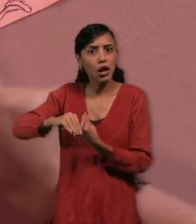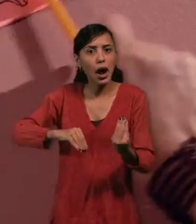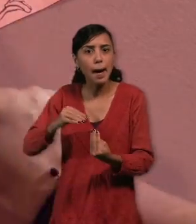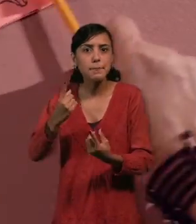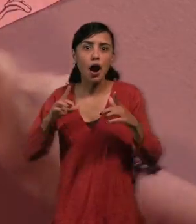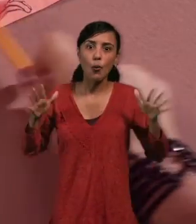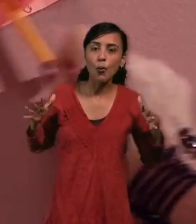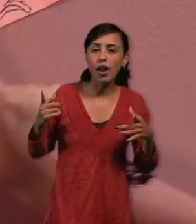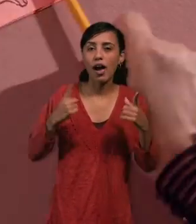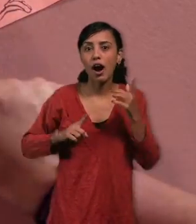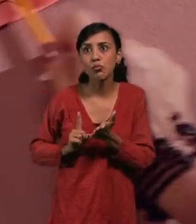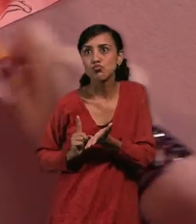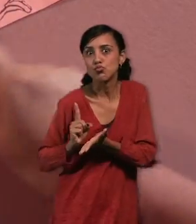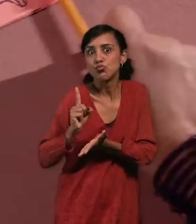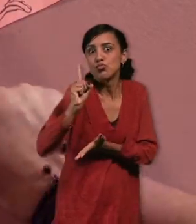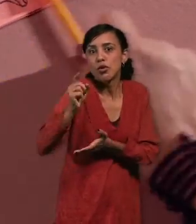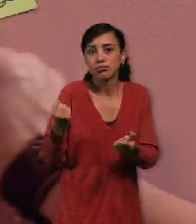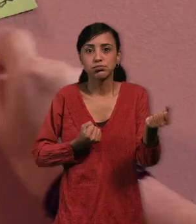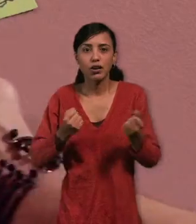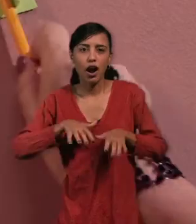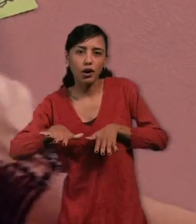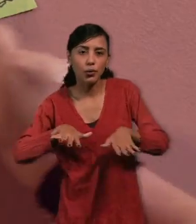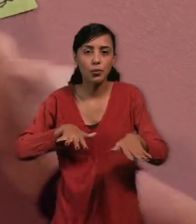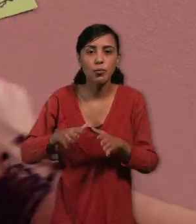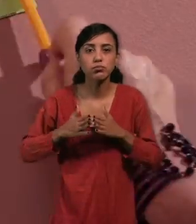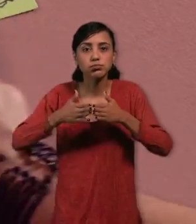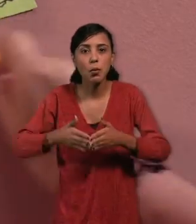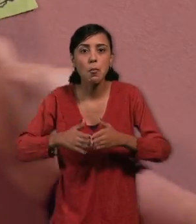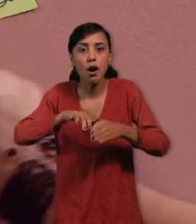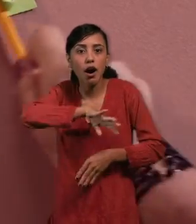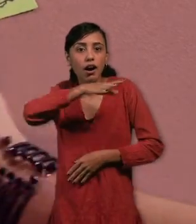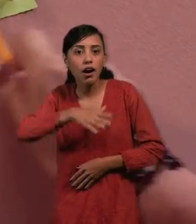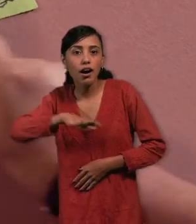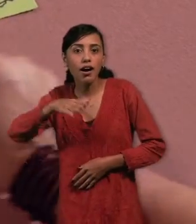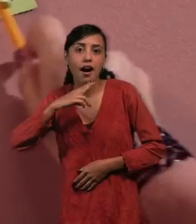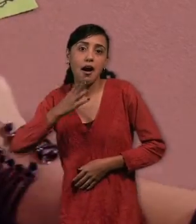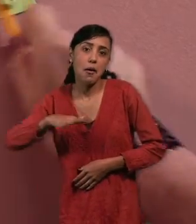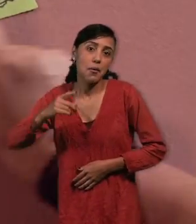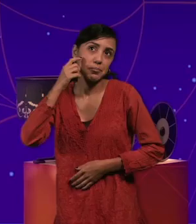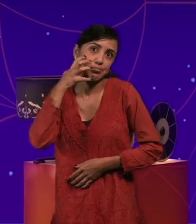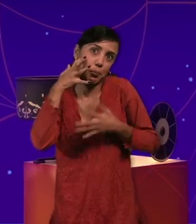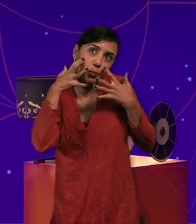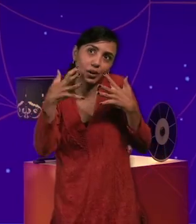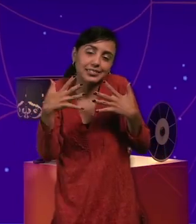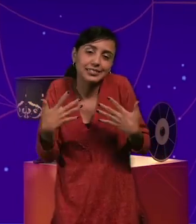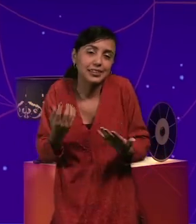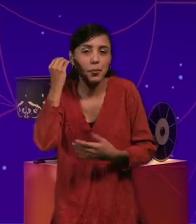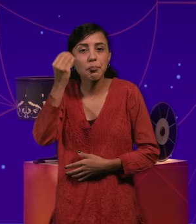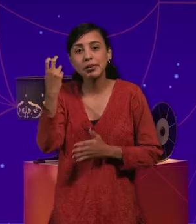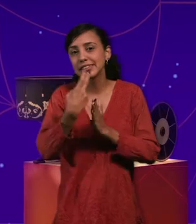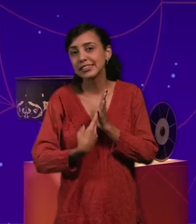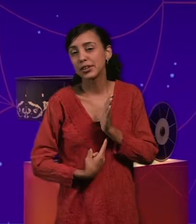que huela, un cohete que despega, un carro que se mueve, un barco con las olas del mar. O lo importante es pensar en un